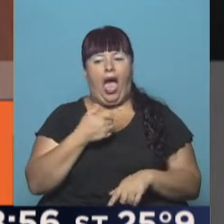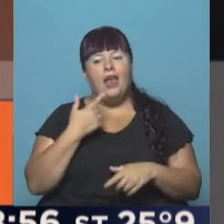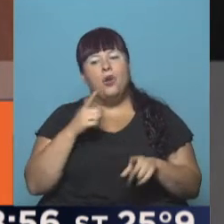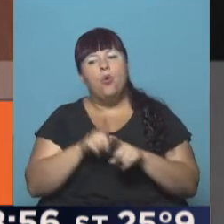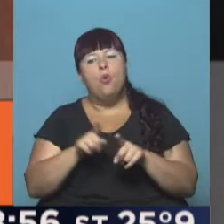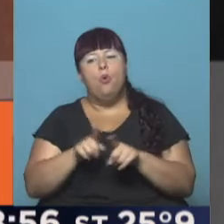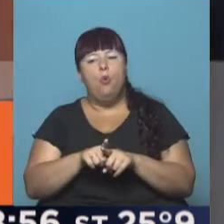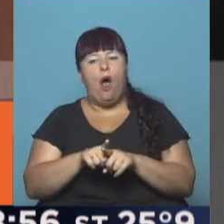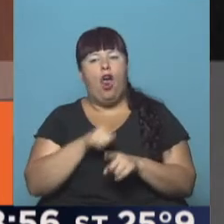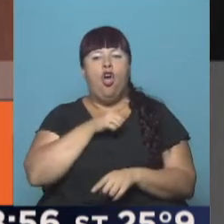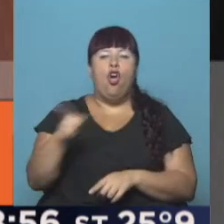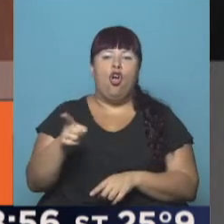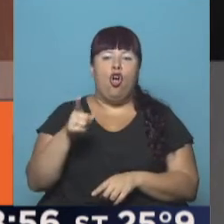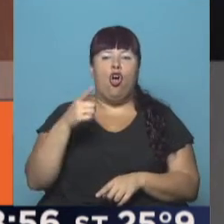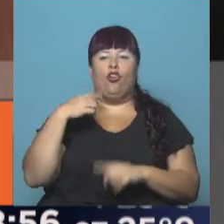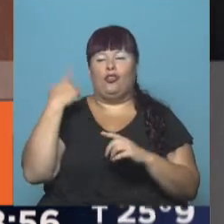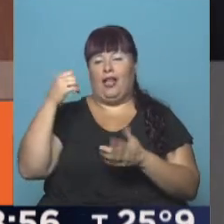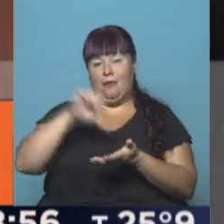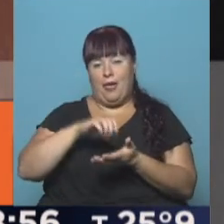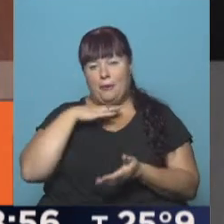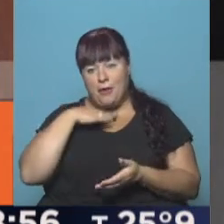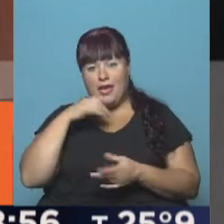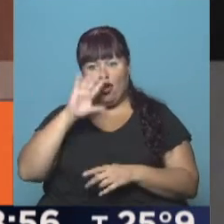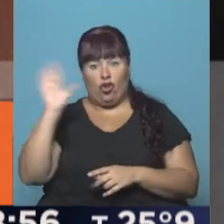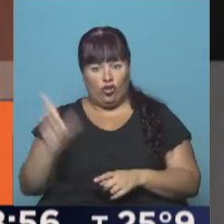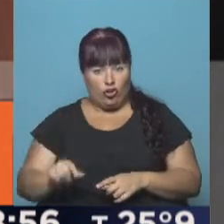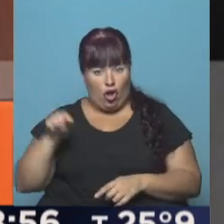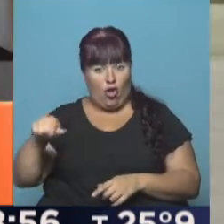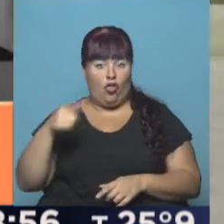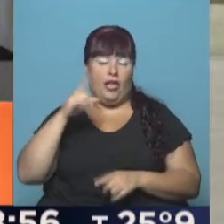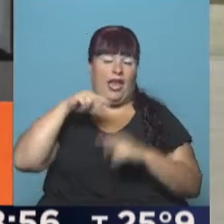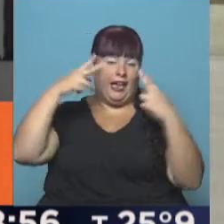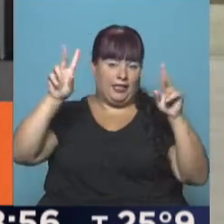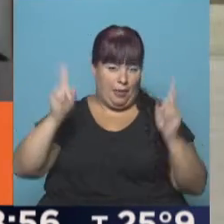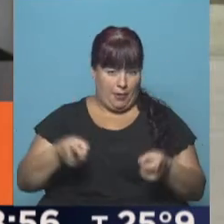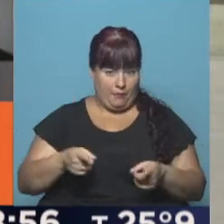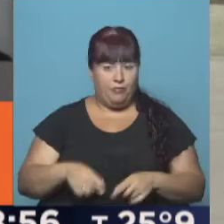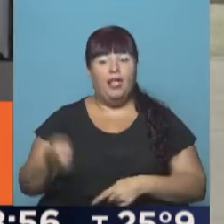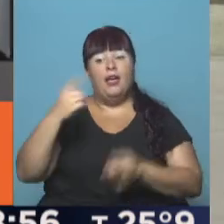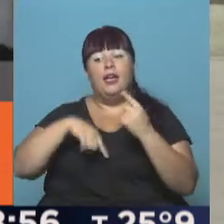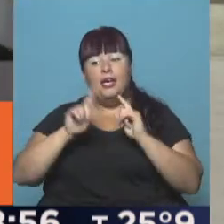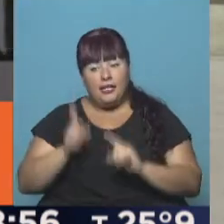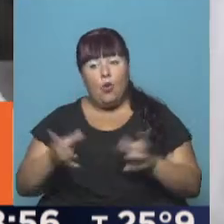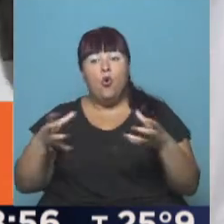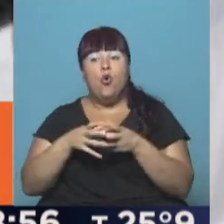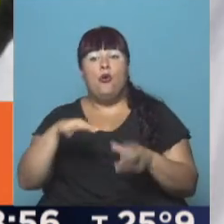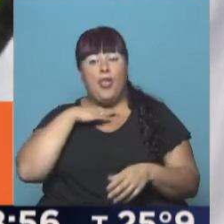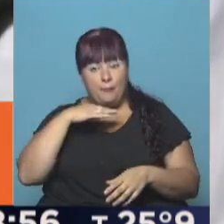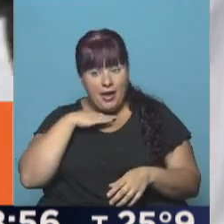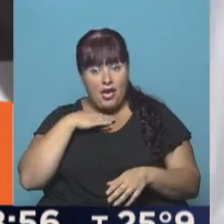ser perjudiciales para el interés nacional y de los mexicanos en México y en el exterior. Mientras tanto, un grupo de